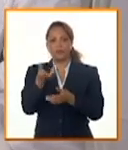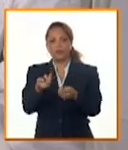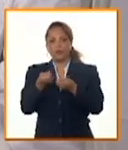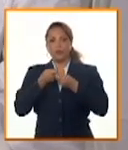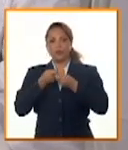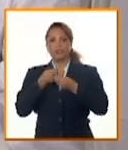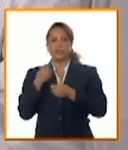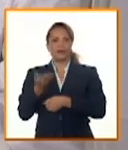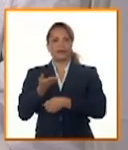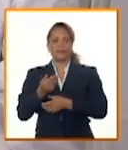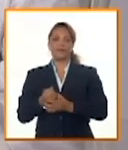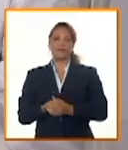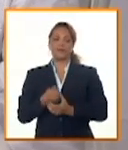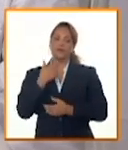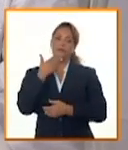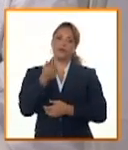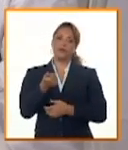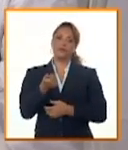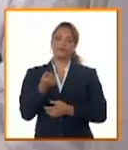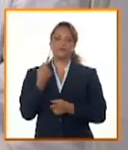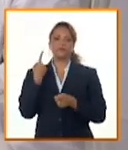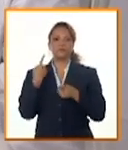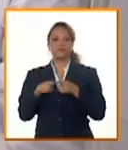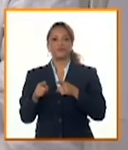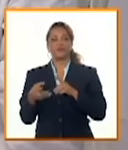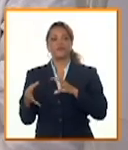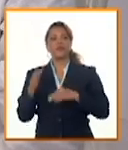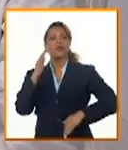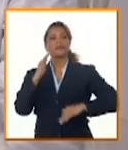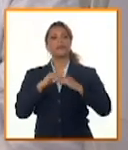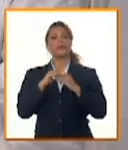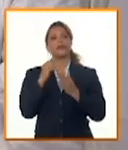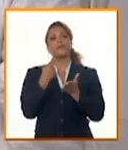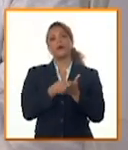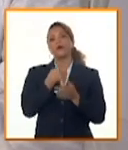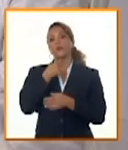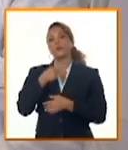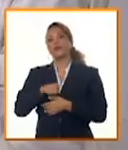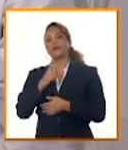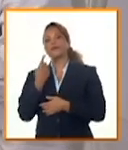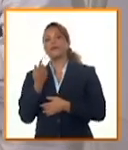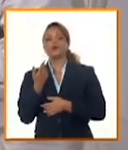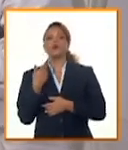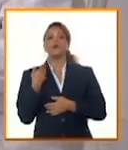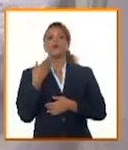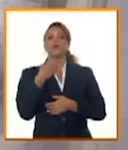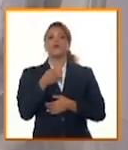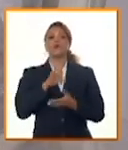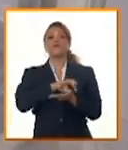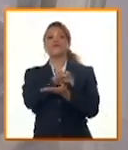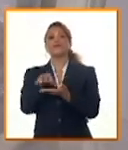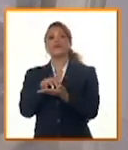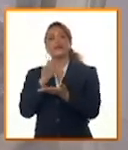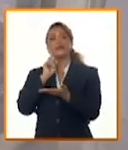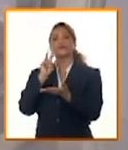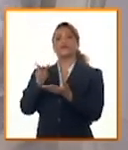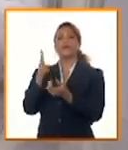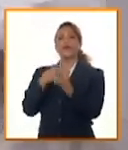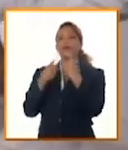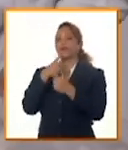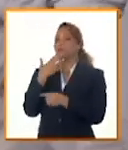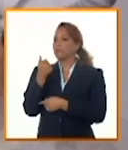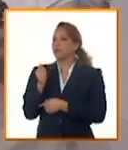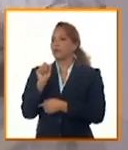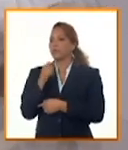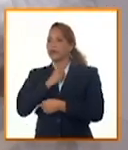dinero y por otro lado Nosotros le pusimos la capacidad de pago porque Cuántas veces no le ha pasado que vaya por un lugar y ve algo que quiere comprar